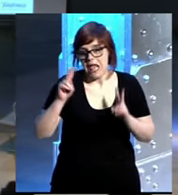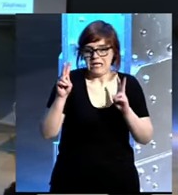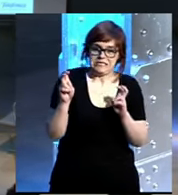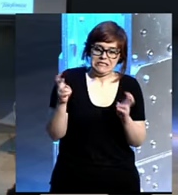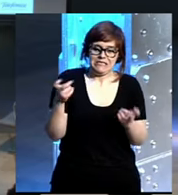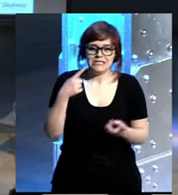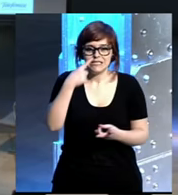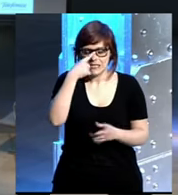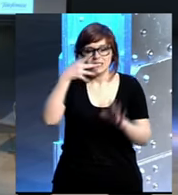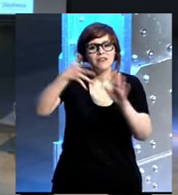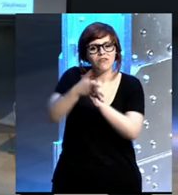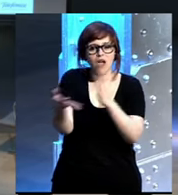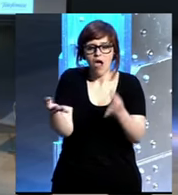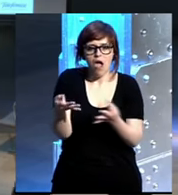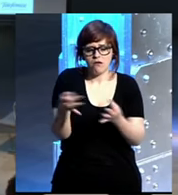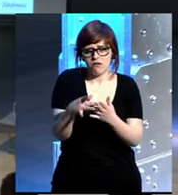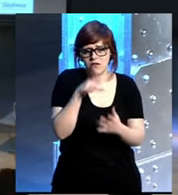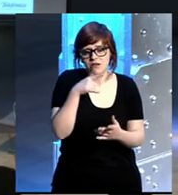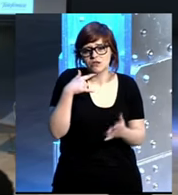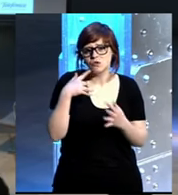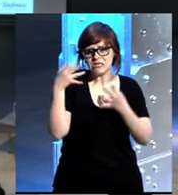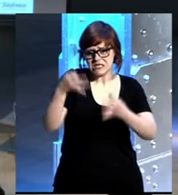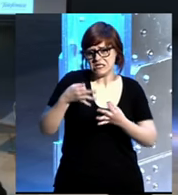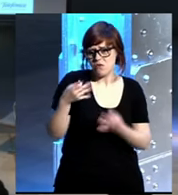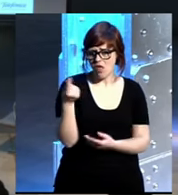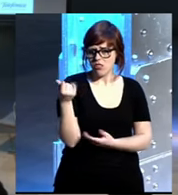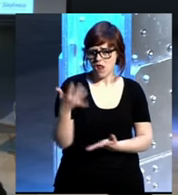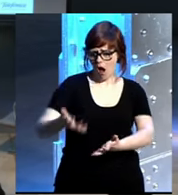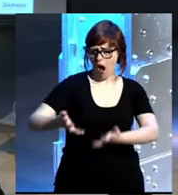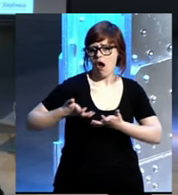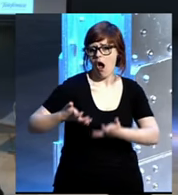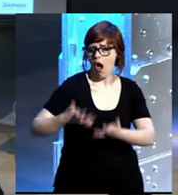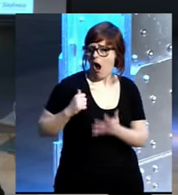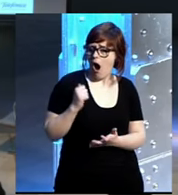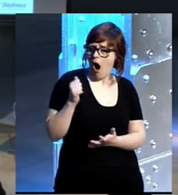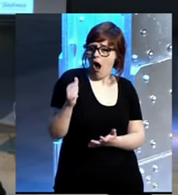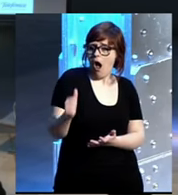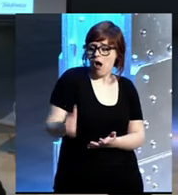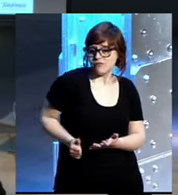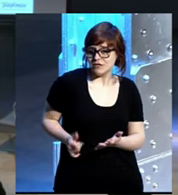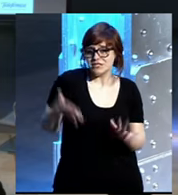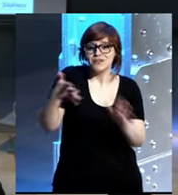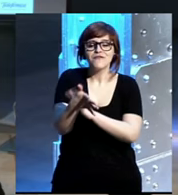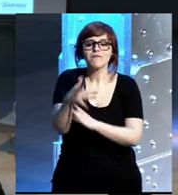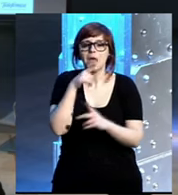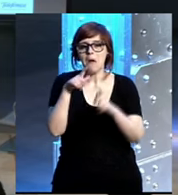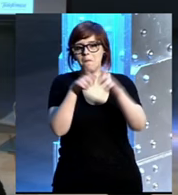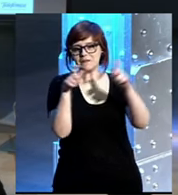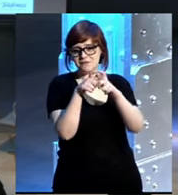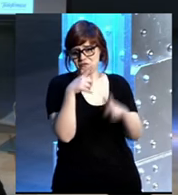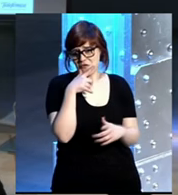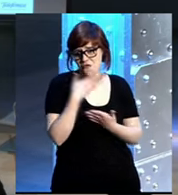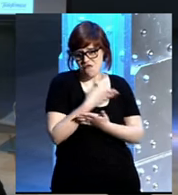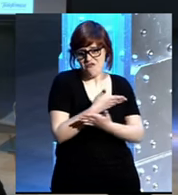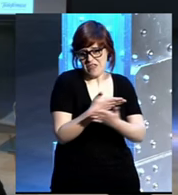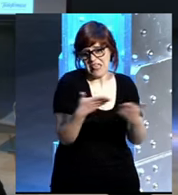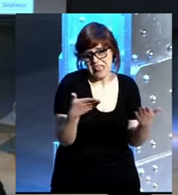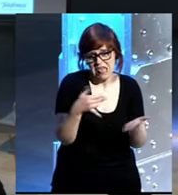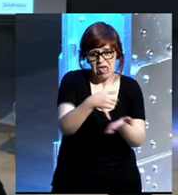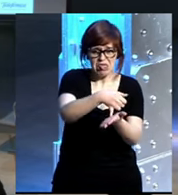que están ávidas de ganar dinero. En consecuencia, son gente de la que no te puedes fiar mucho. Ahora hemos pasado